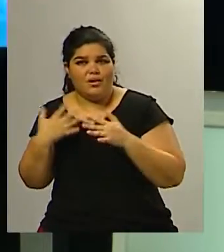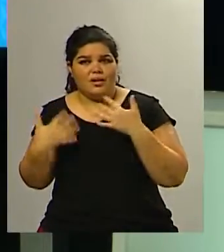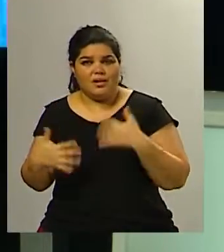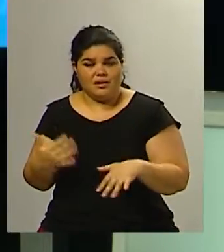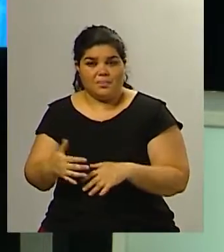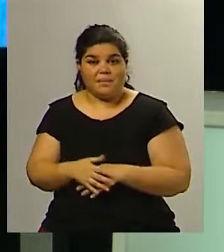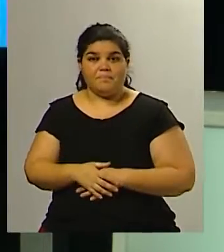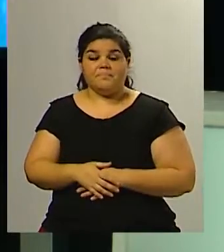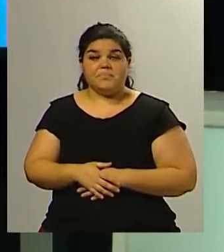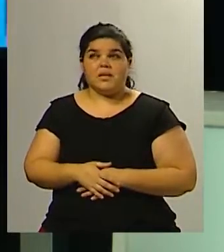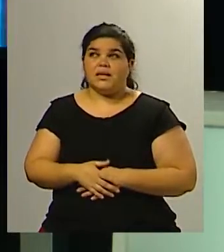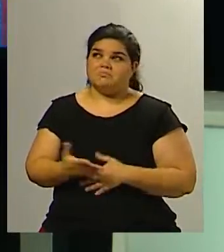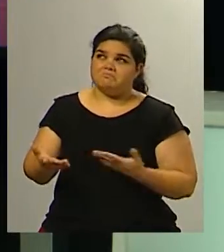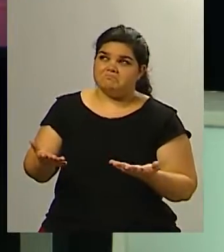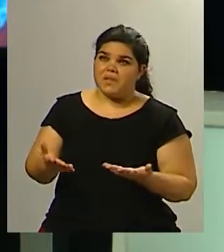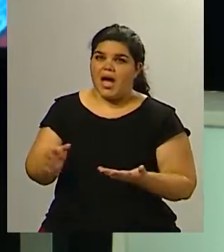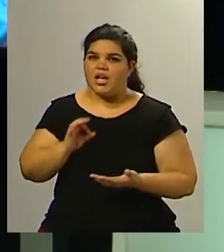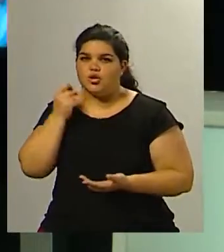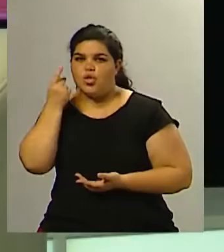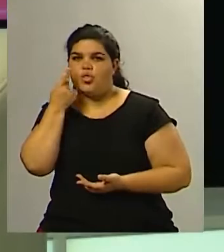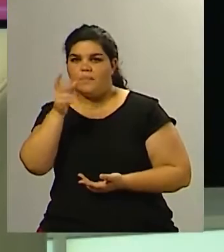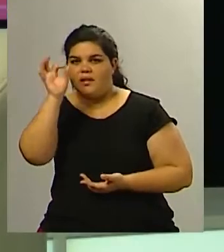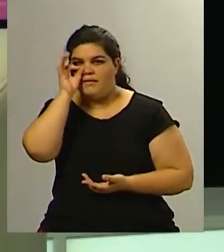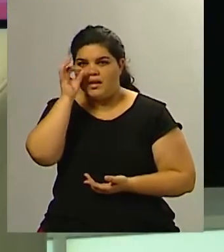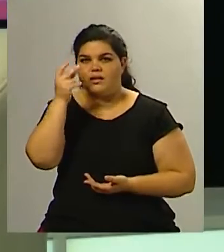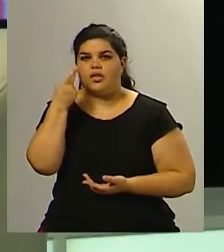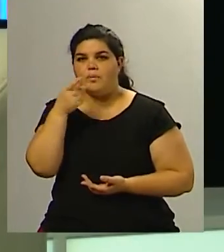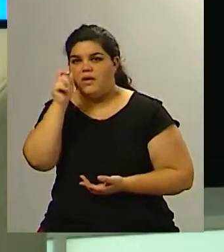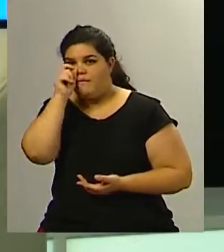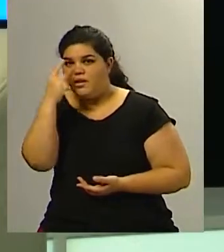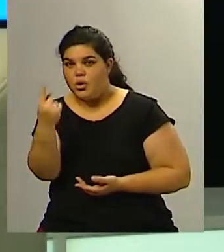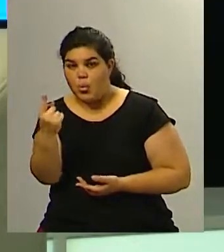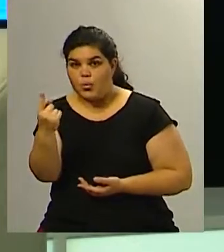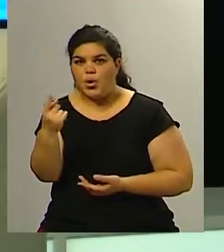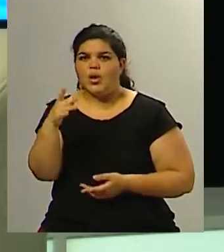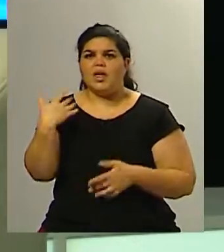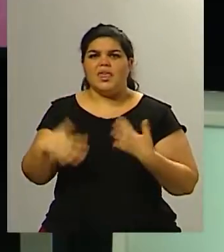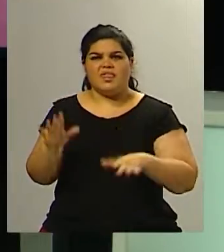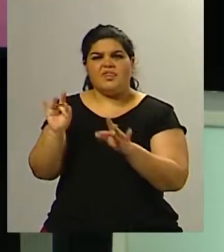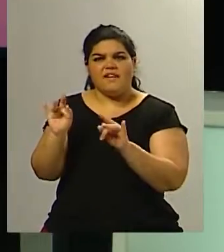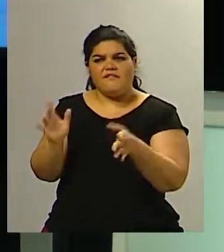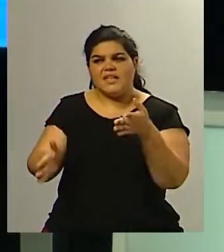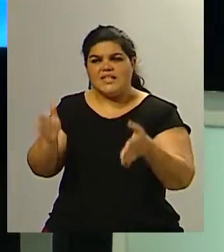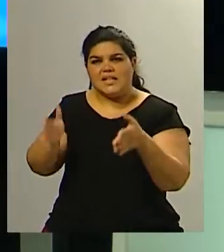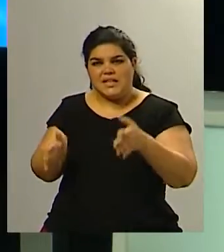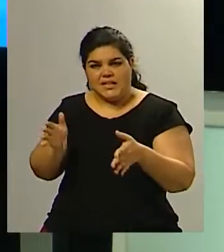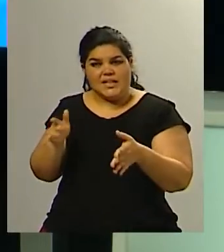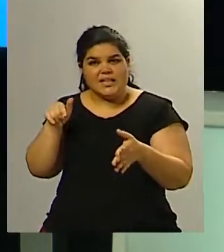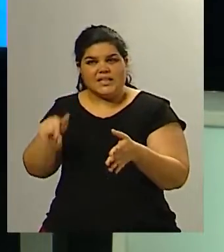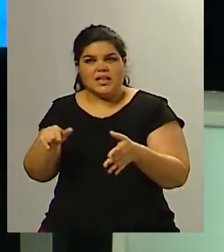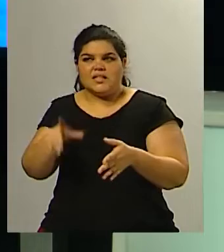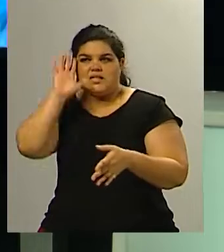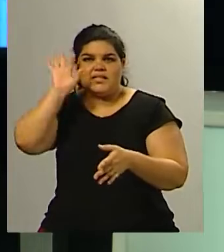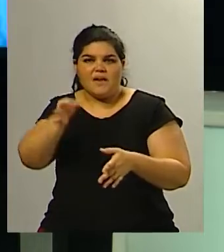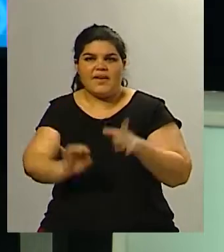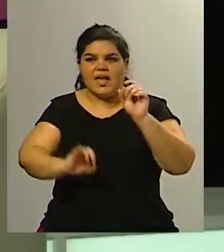tiene que evaluar cómo fue el 2020, 2021, fue, digamos, una etapa difícil en cuanto a la posibilidad de tener una estadística en esos momentos, más